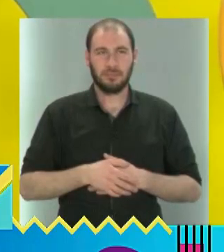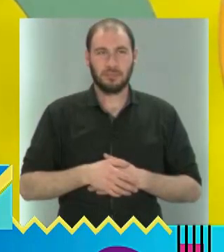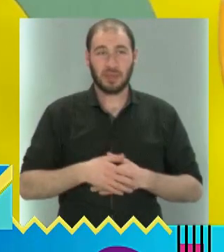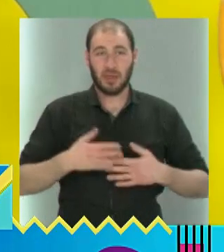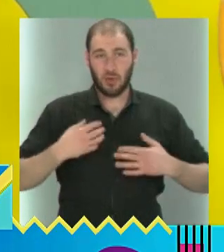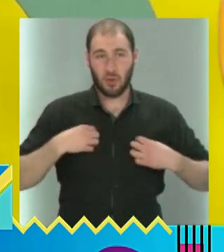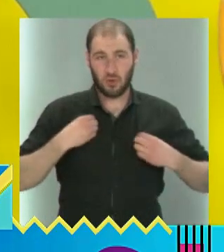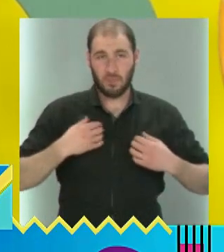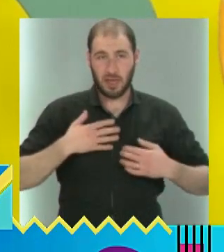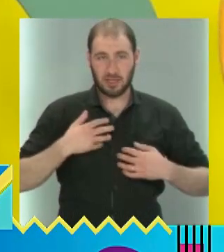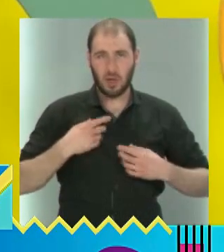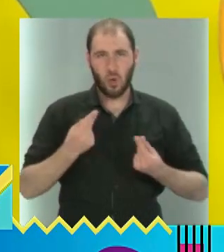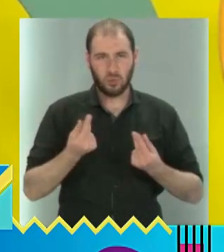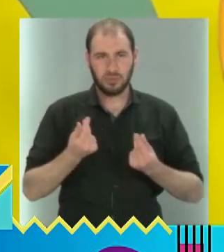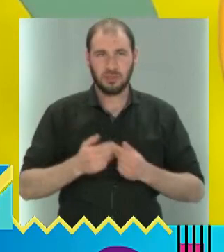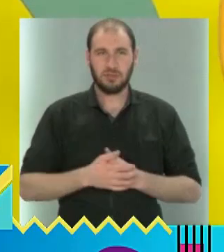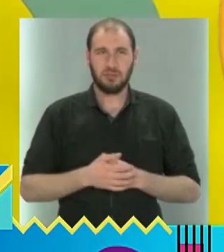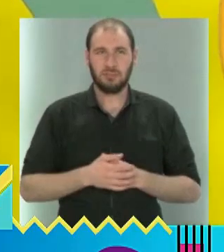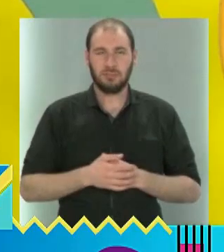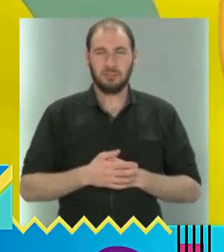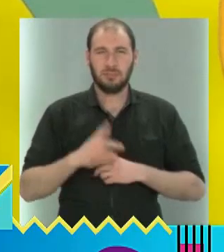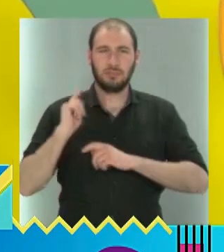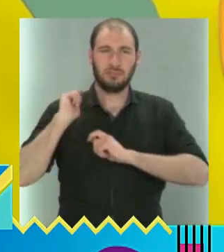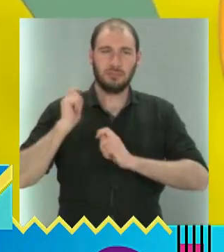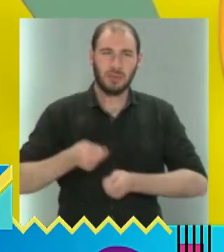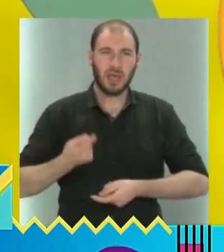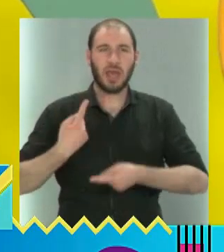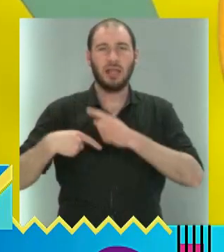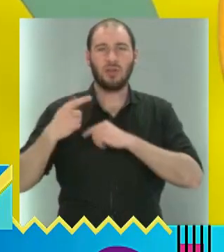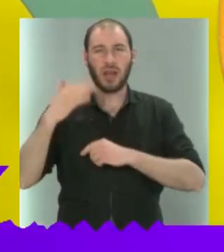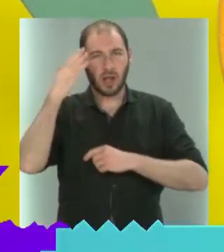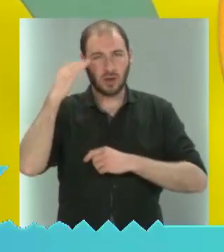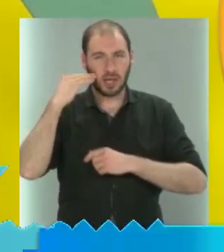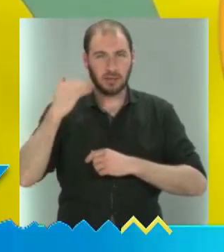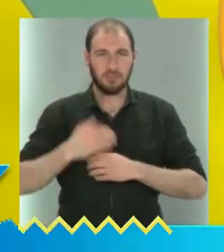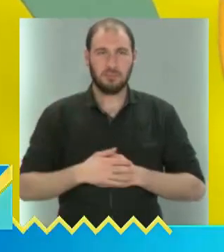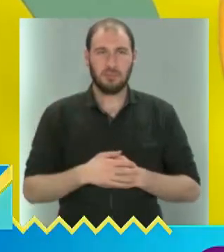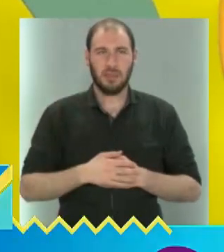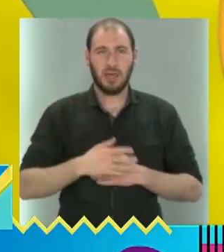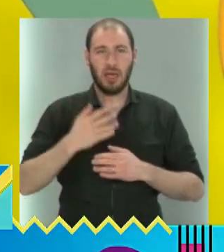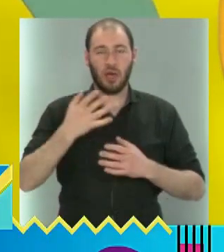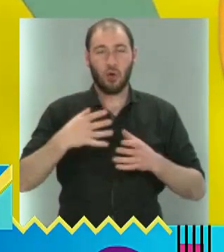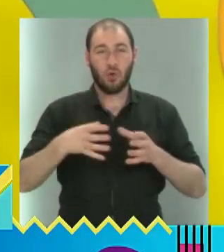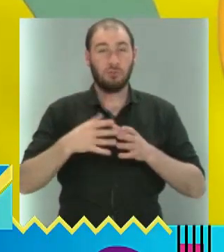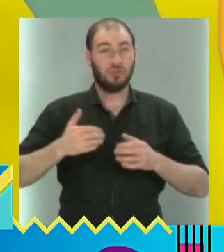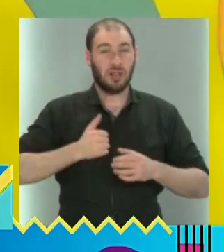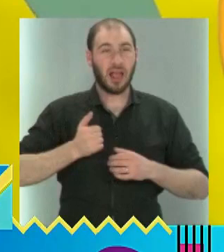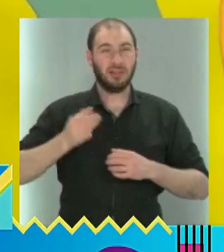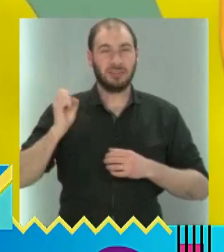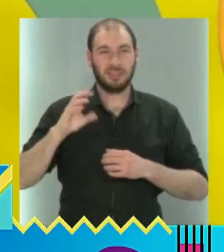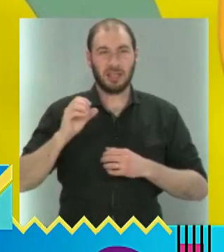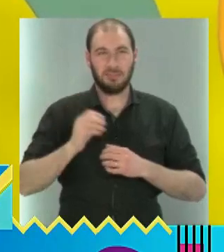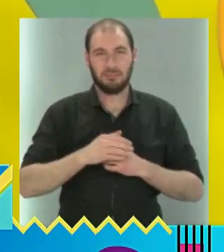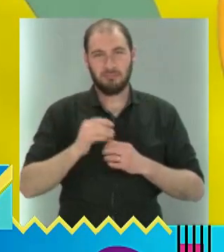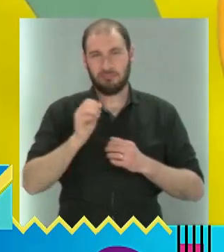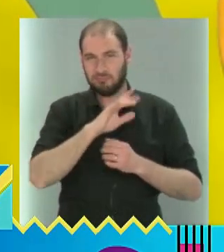este uniforme que nosotros usamos deriva de la historia de Corea. Los guerreros antiguos se llamaban Hwa